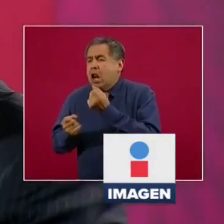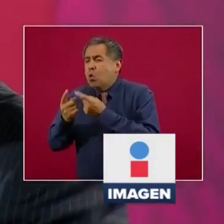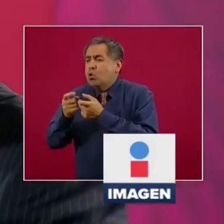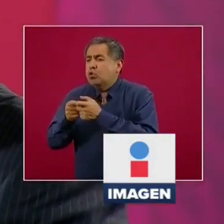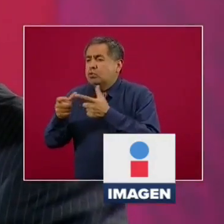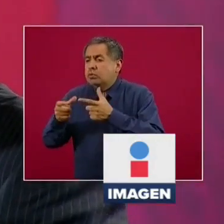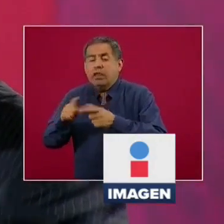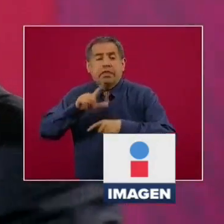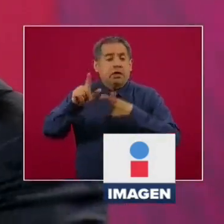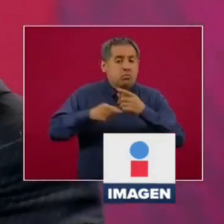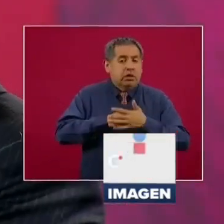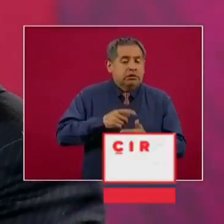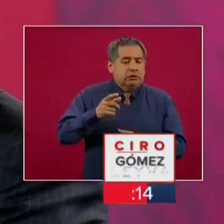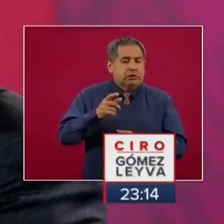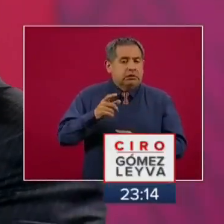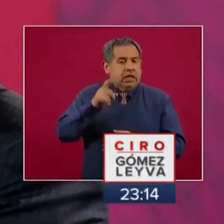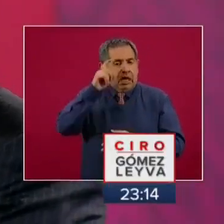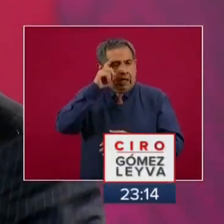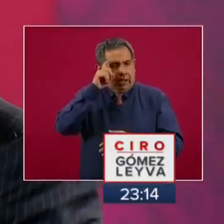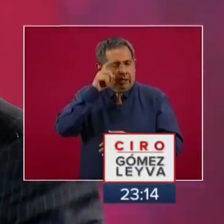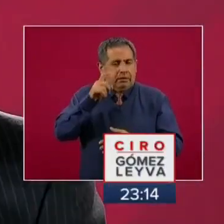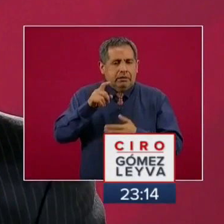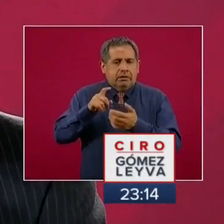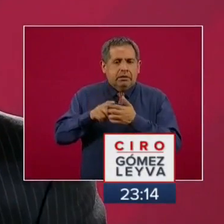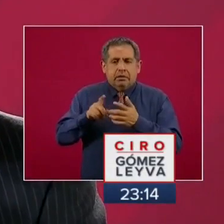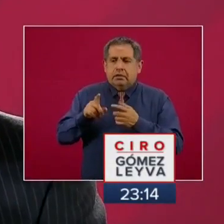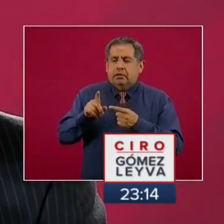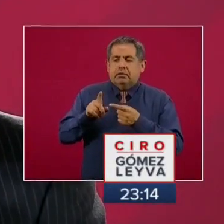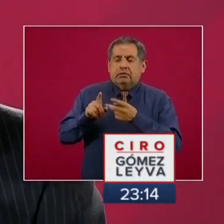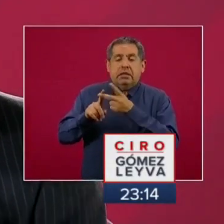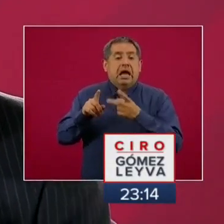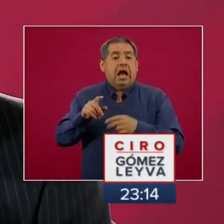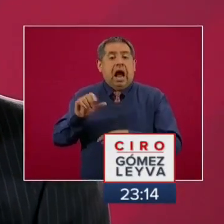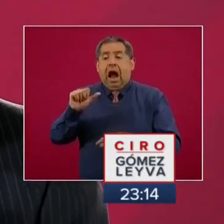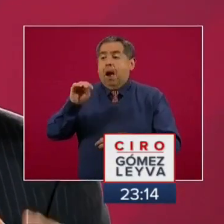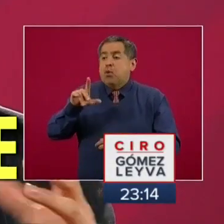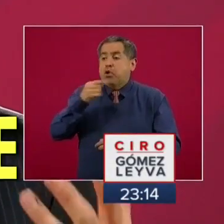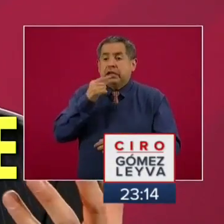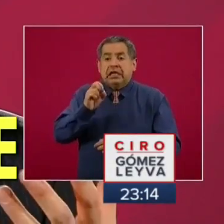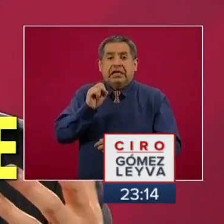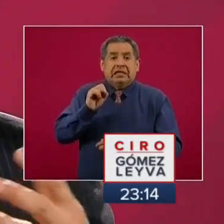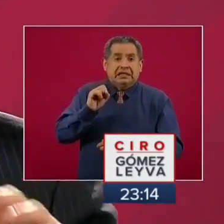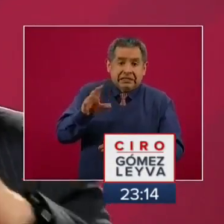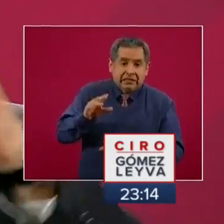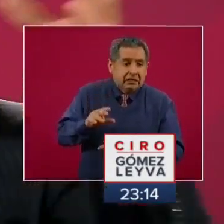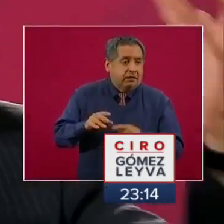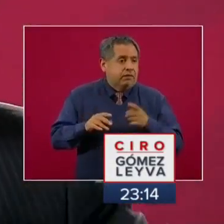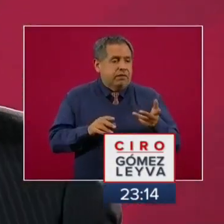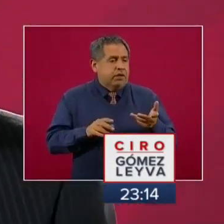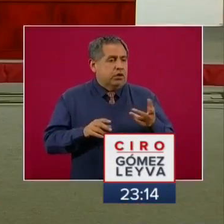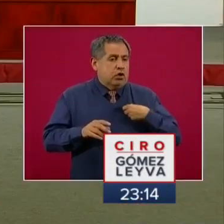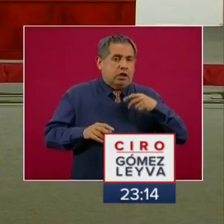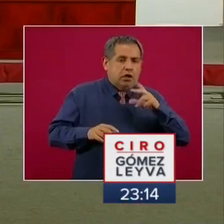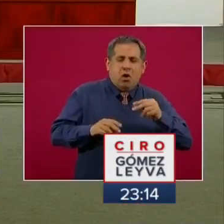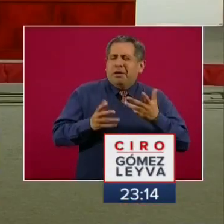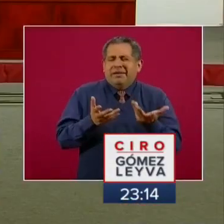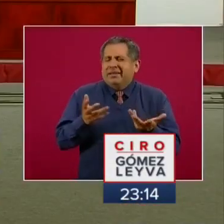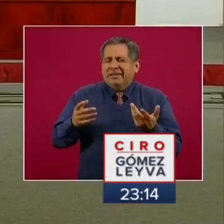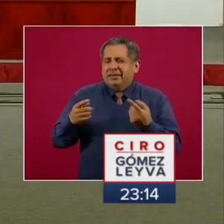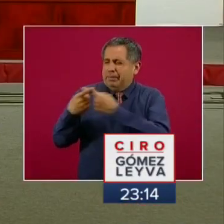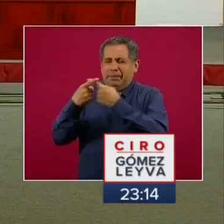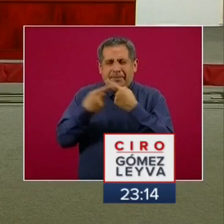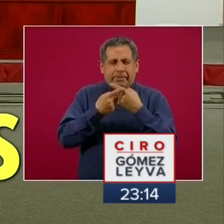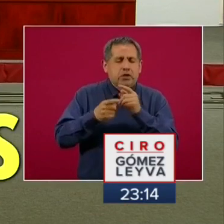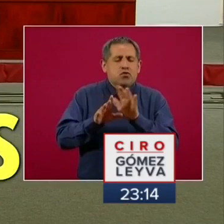y él dijo no hay rebrote y luego yo me paré dirige señales tempranas de rebrote por qué razón porque el presidente está viendo integralmente la